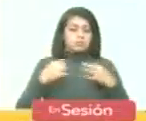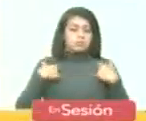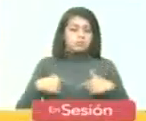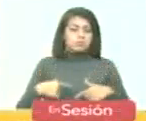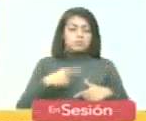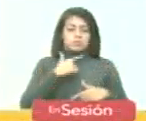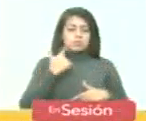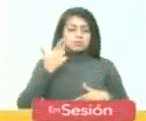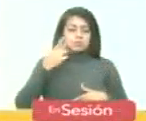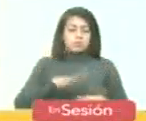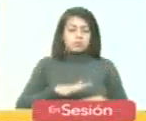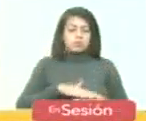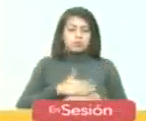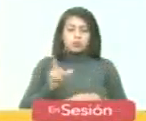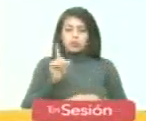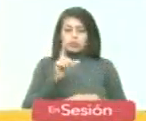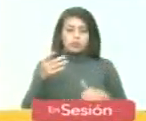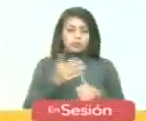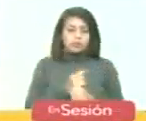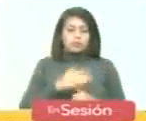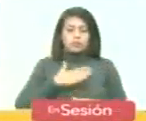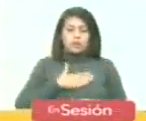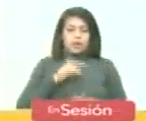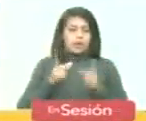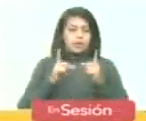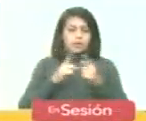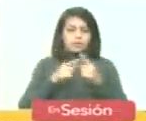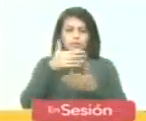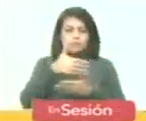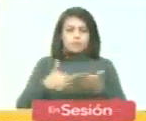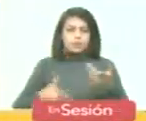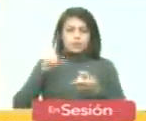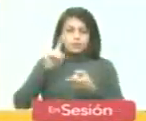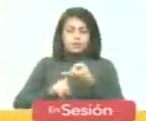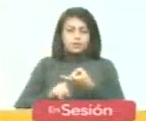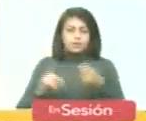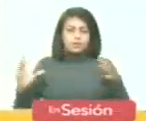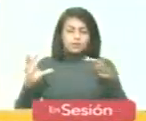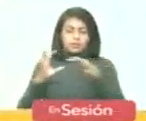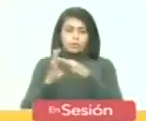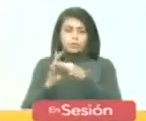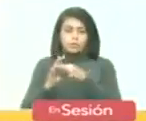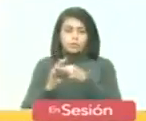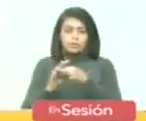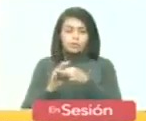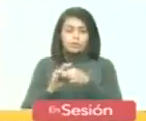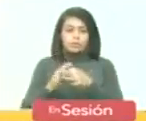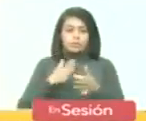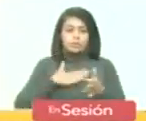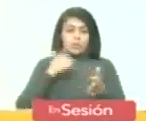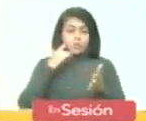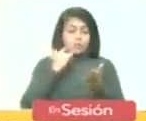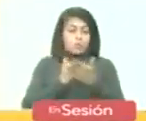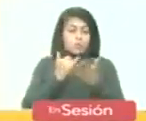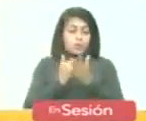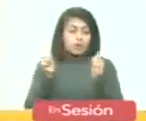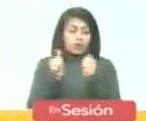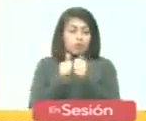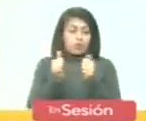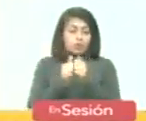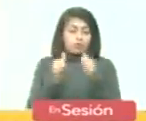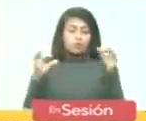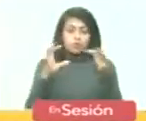viudez, porque no se hallará en mí algún acta de matrimonio que me una. Ni prueba de concubinato, ni